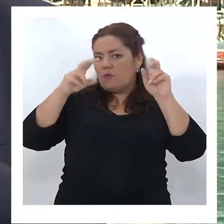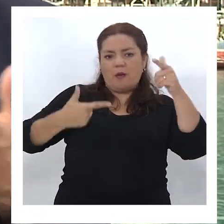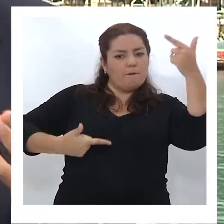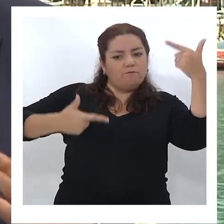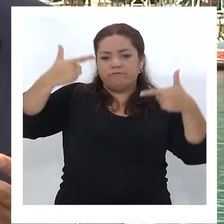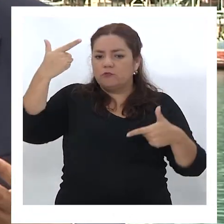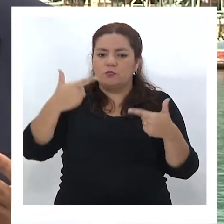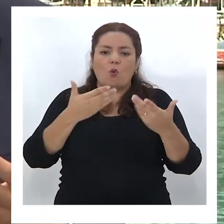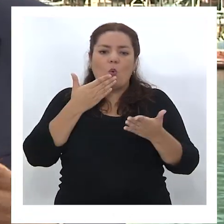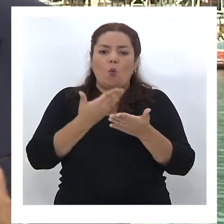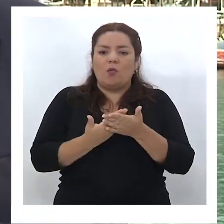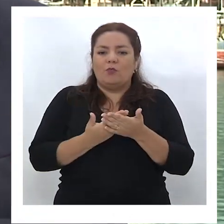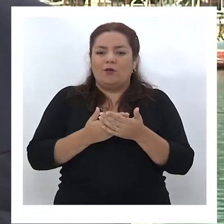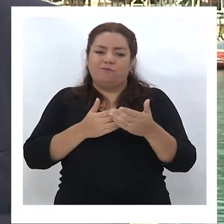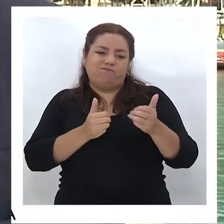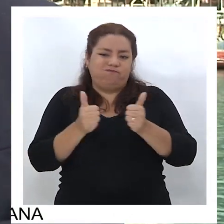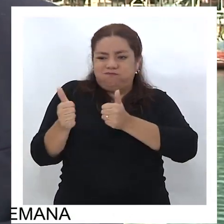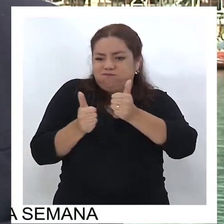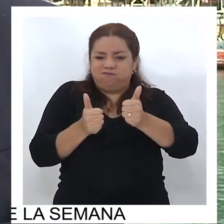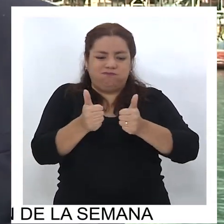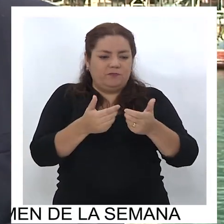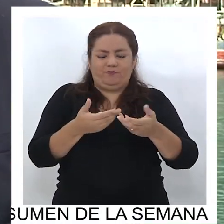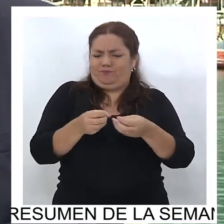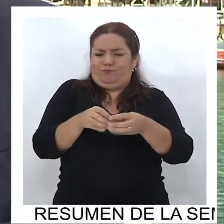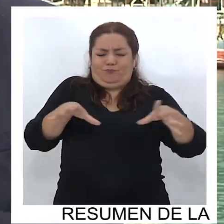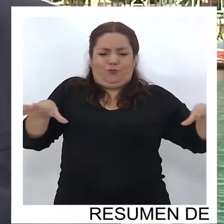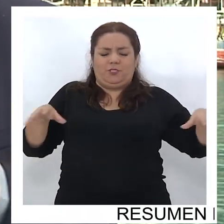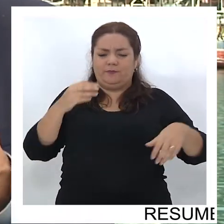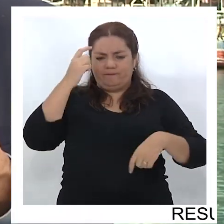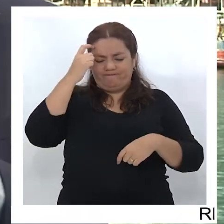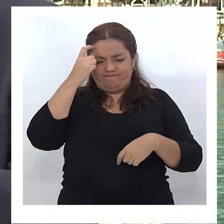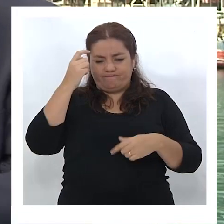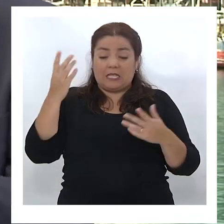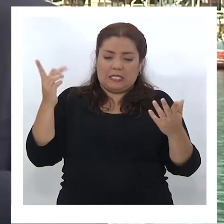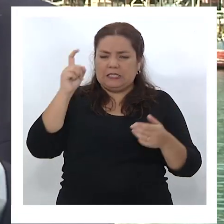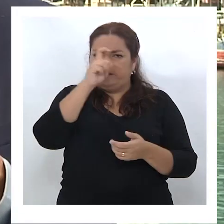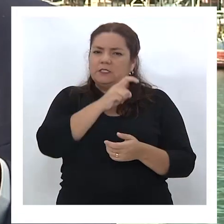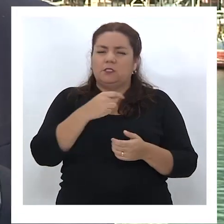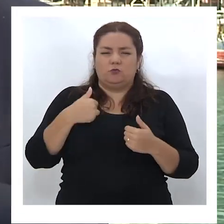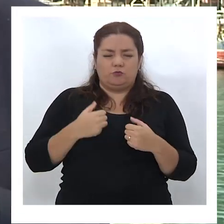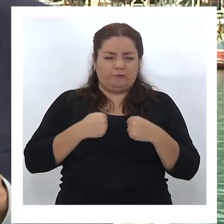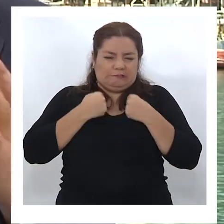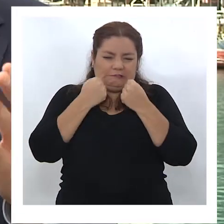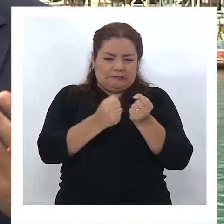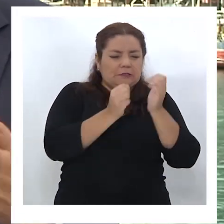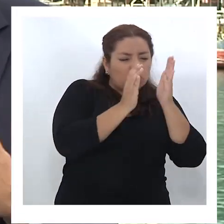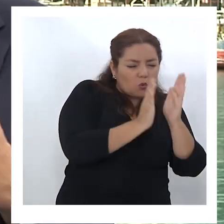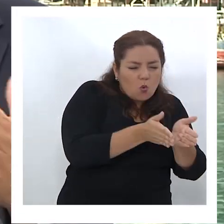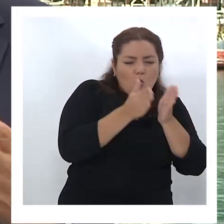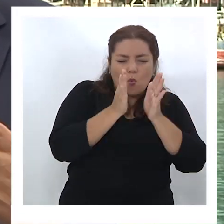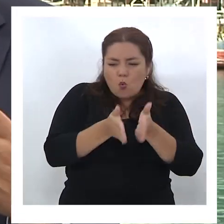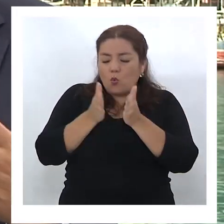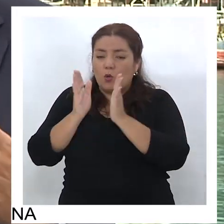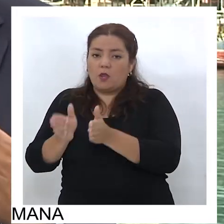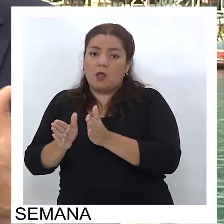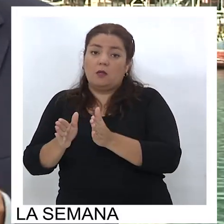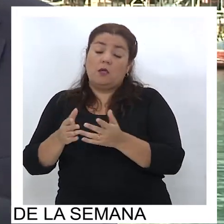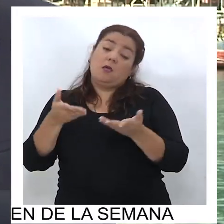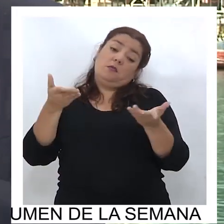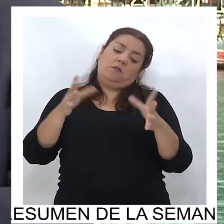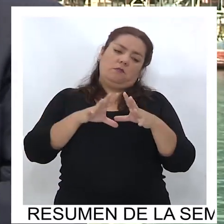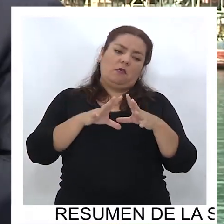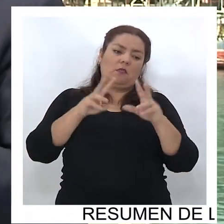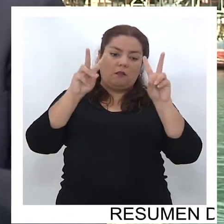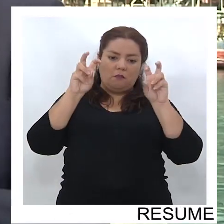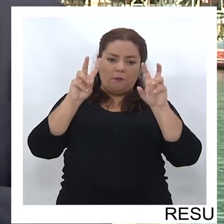tan dispersas las competencias en esa materia. Y lo que tratamos de hacer nosotros es precisamente eso, ordenar eso desde el punto de vista del mundo